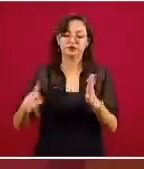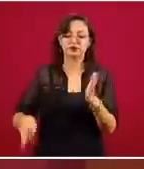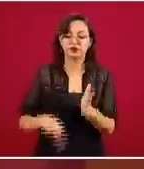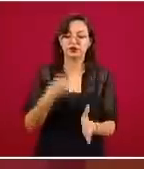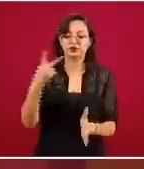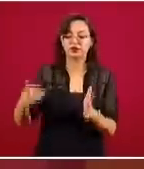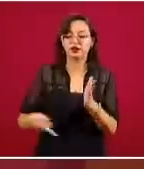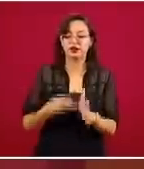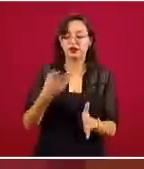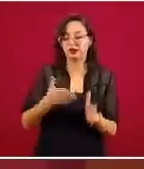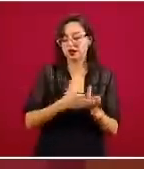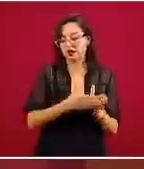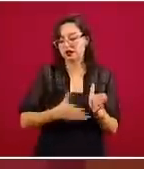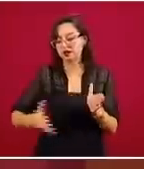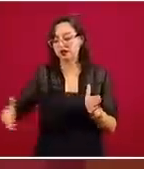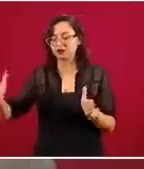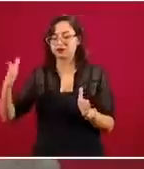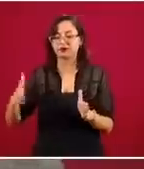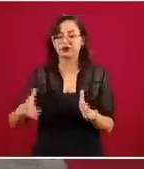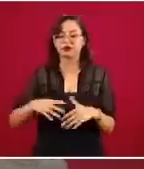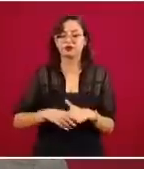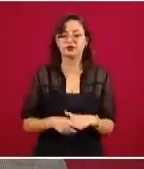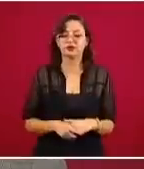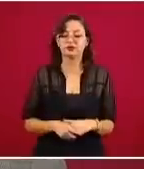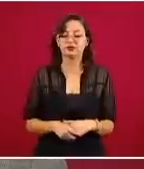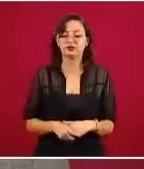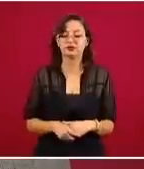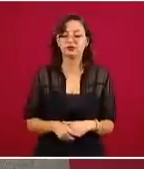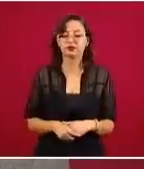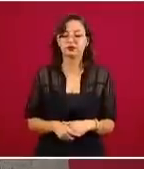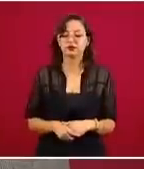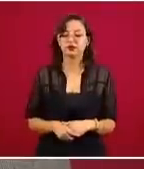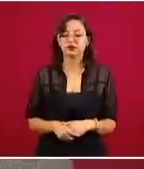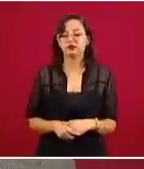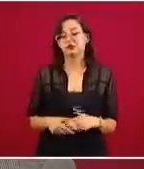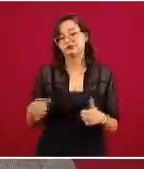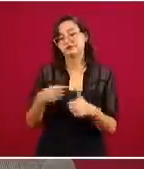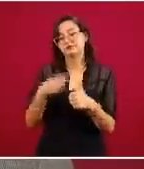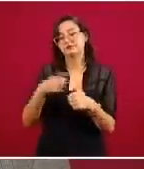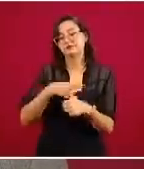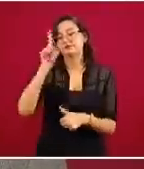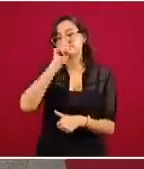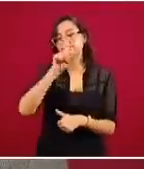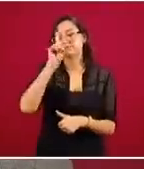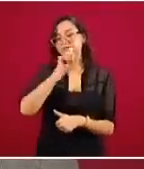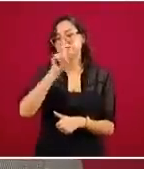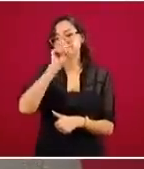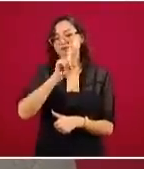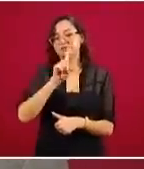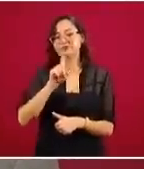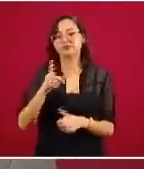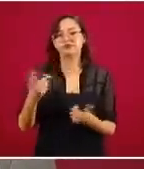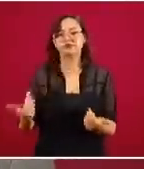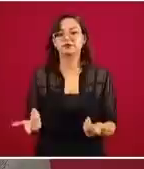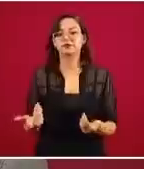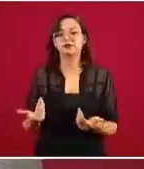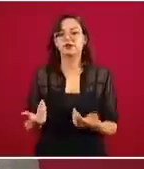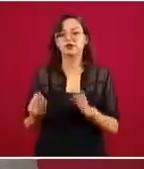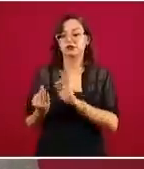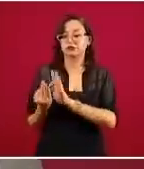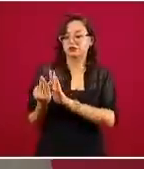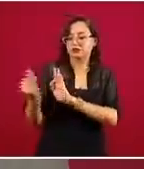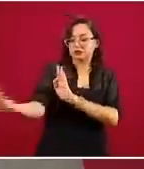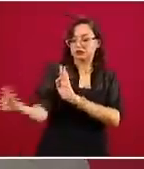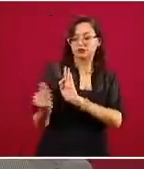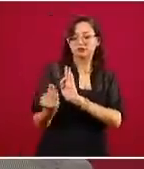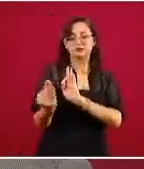repetidas y prolongadas conversaciones con esta comunidad. Y lo primero que recomiendan es mantener la Jornada Nacional de